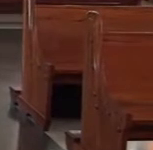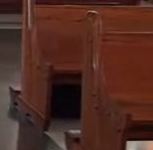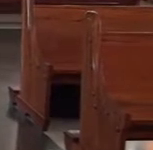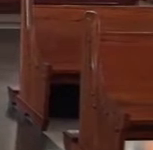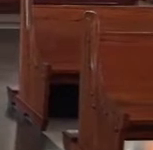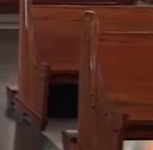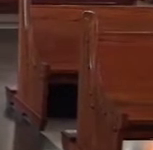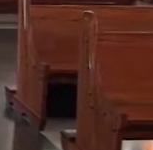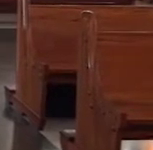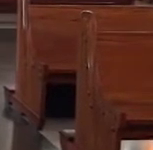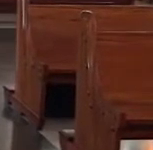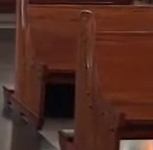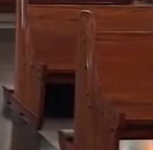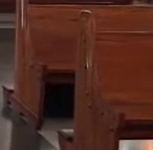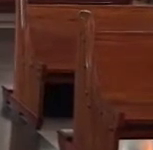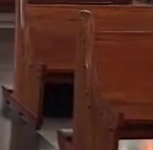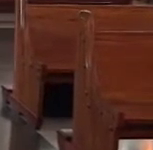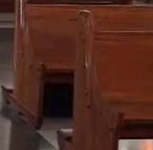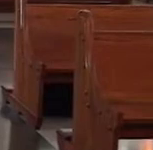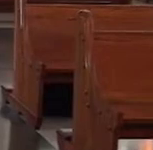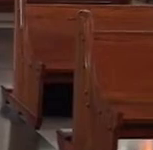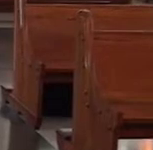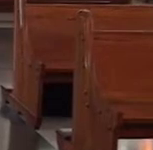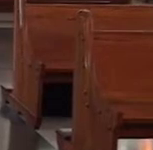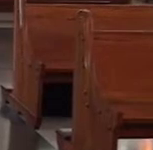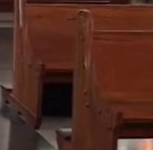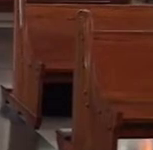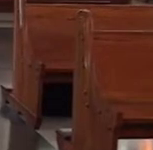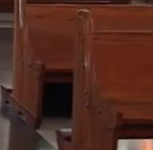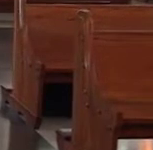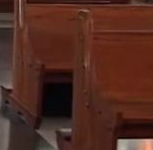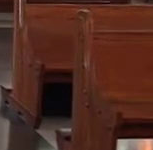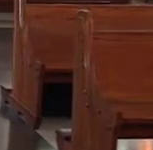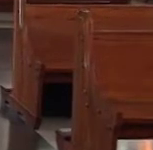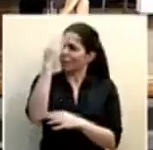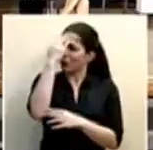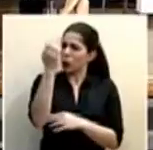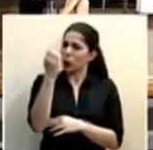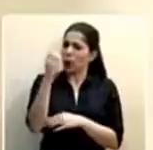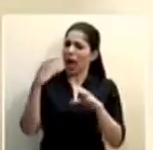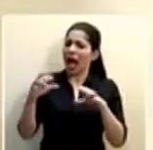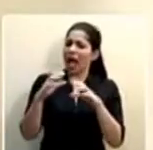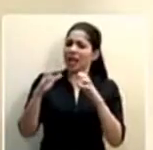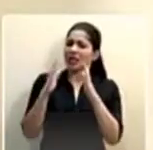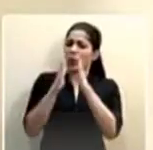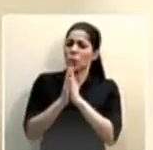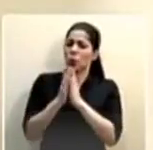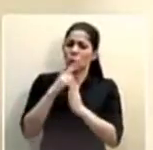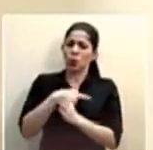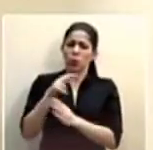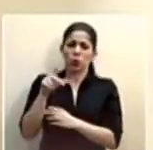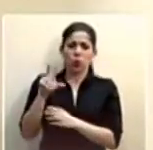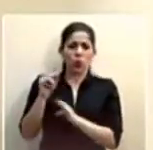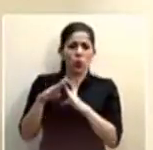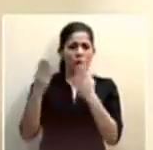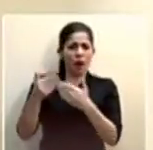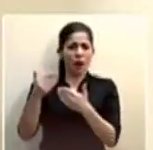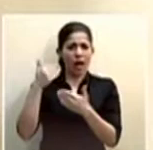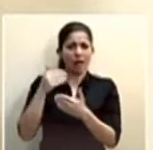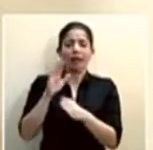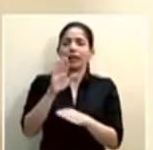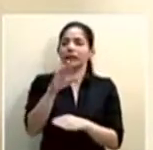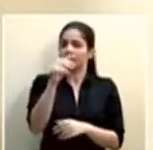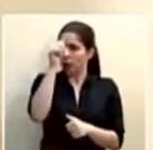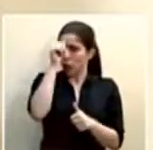de 1.8 metros entre cada persona. Con respecto a por qué las actividades de culto no se retoman antes, recordemos que